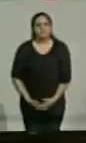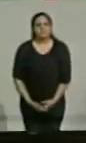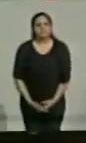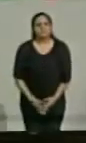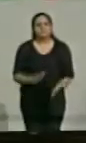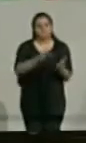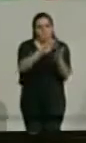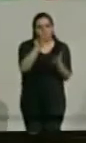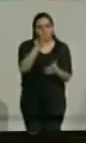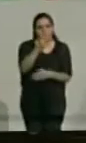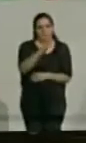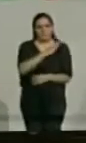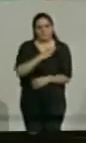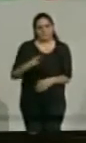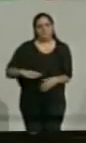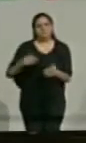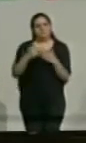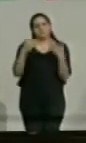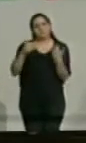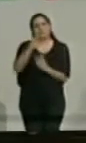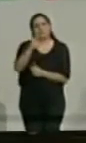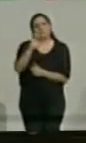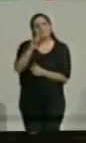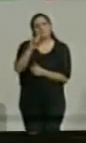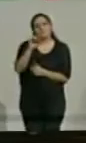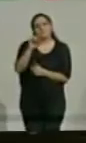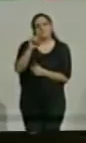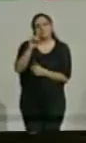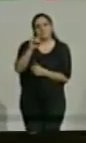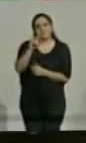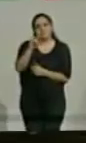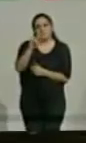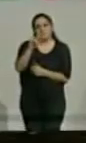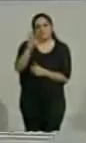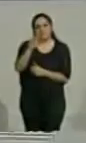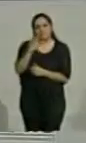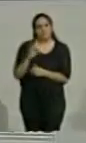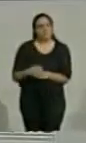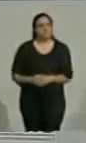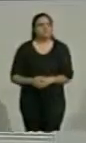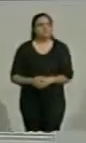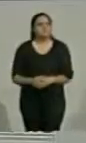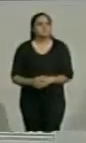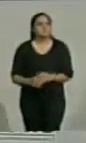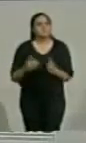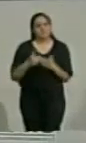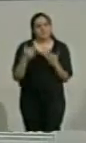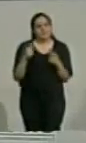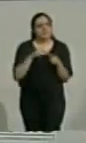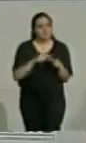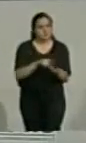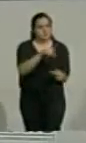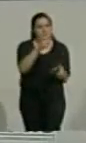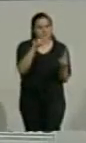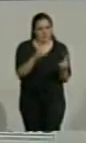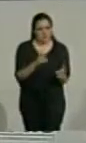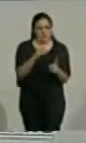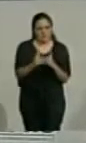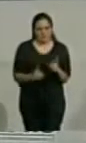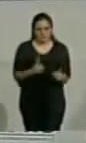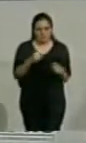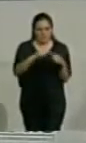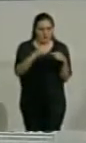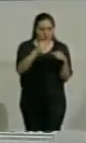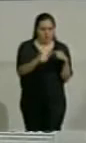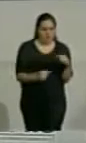Gracias, candidato. Fernando Pérez Espinosa, en el uso de la voz, hasta 2 minutos. Gracias. Continuando con este tema de desarrollo sustentable, yo